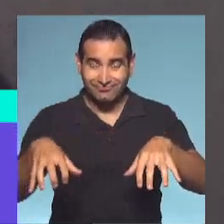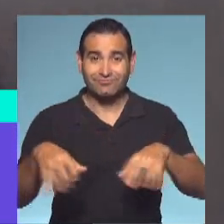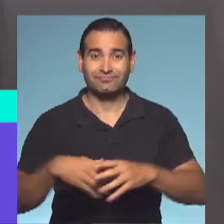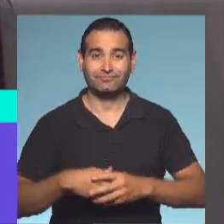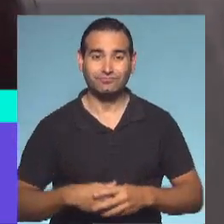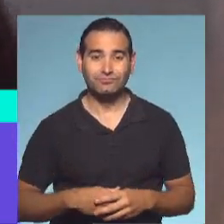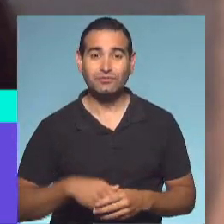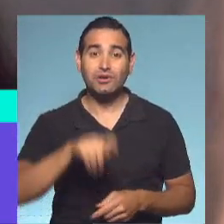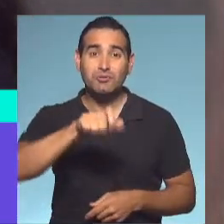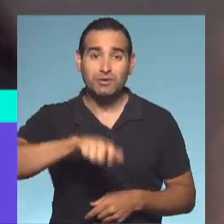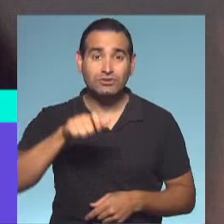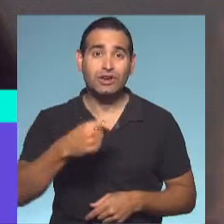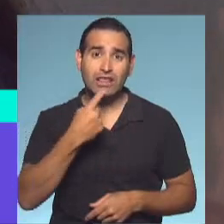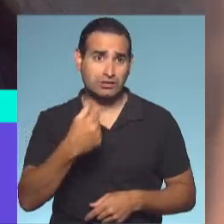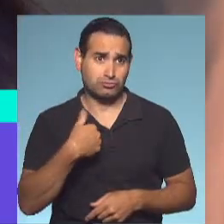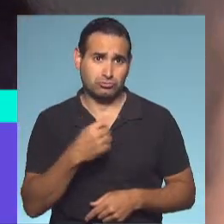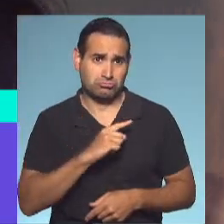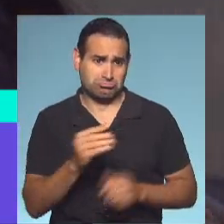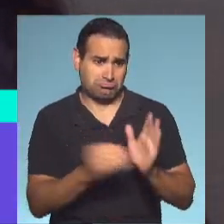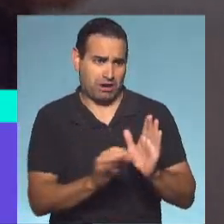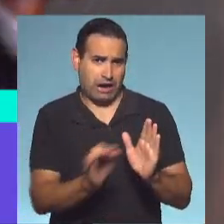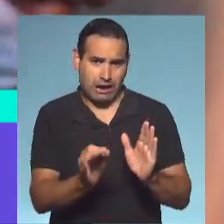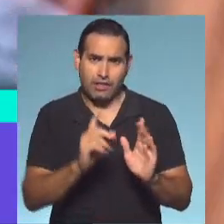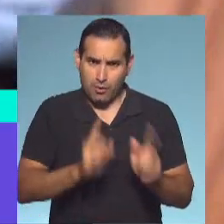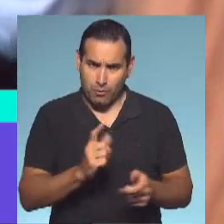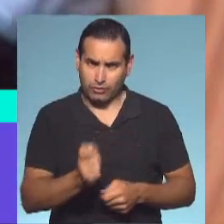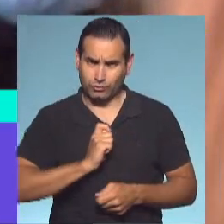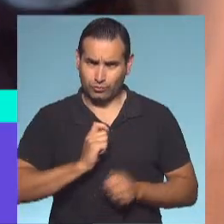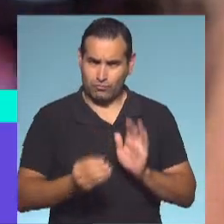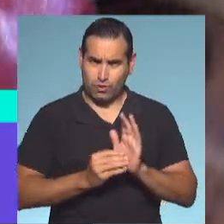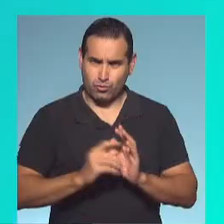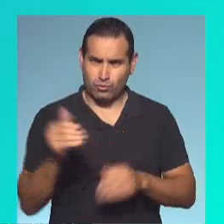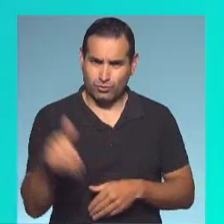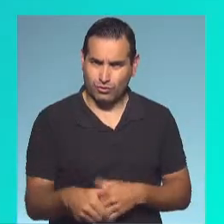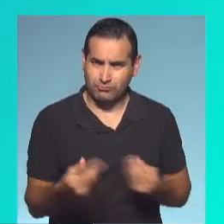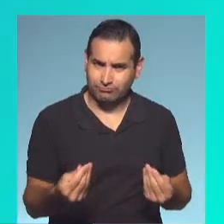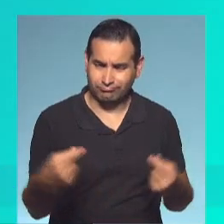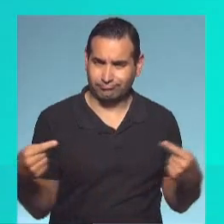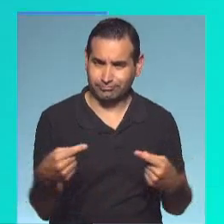manifestación de las personas que decían yo no me inscribí, y eso es lo que venimos a traer para que...